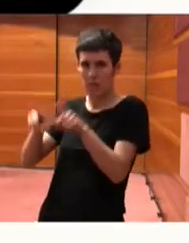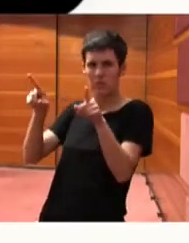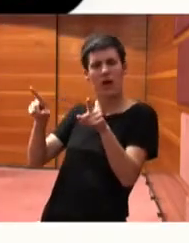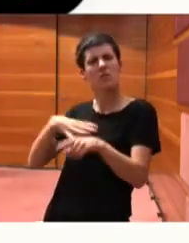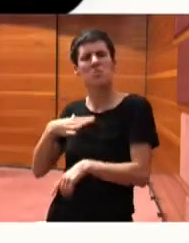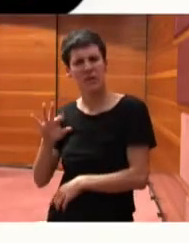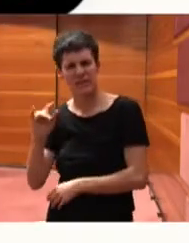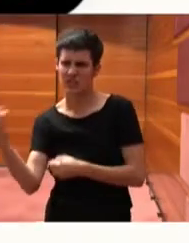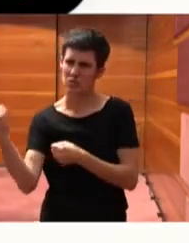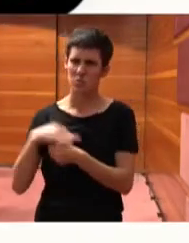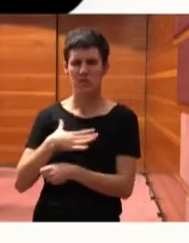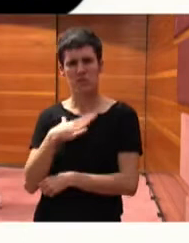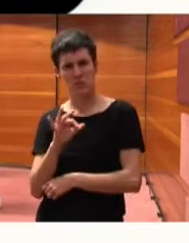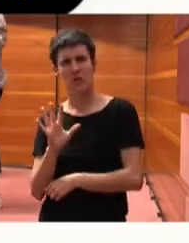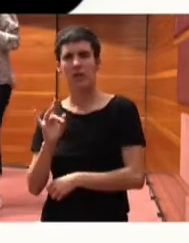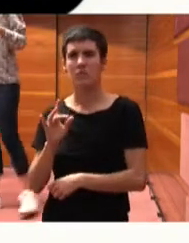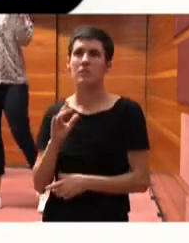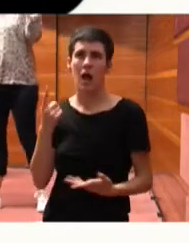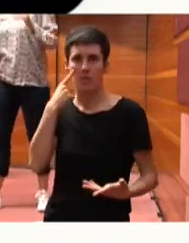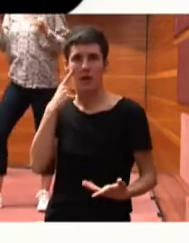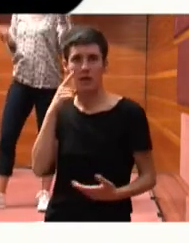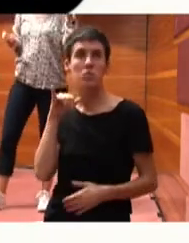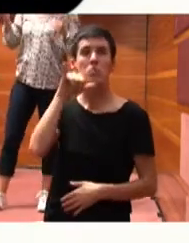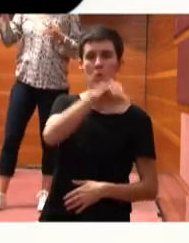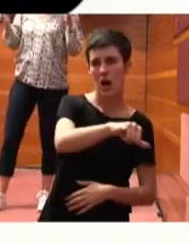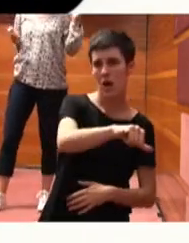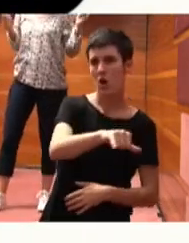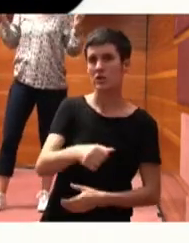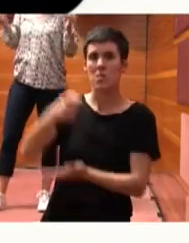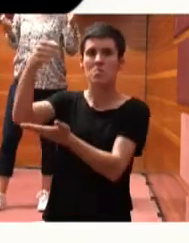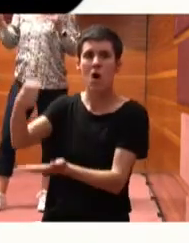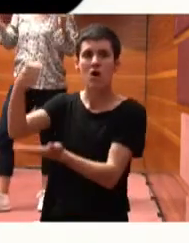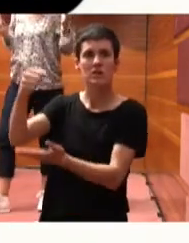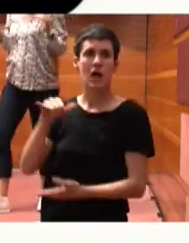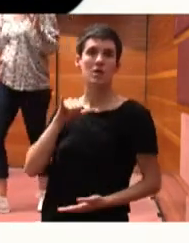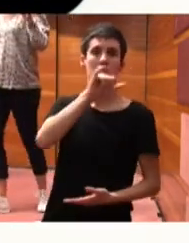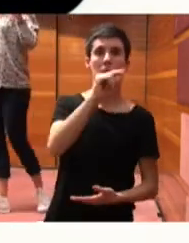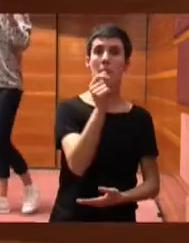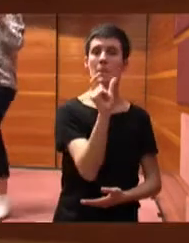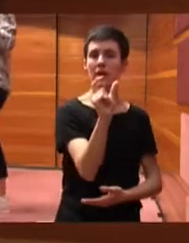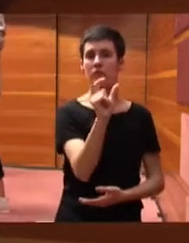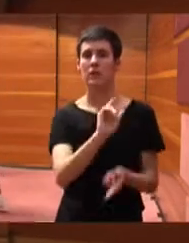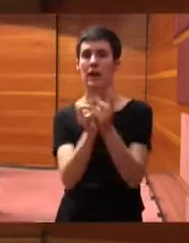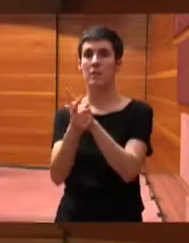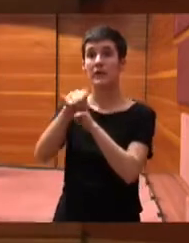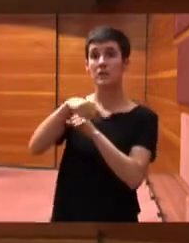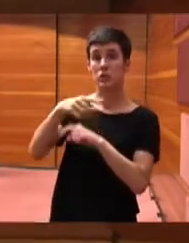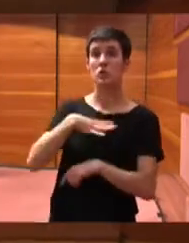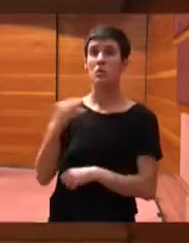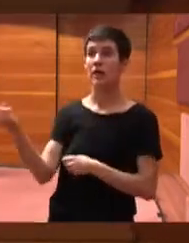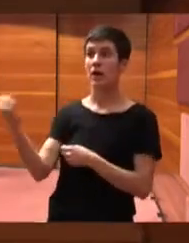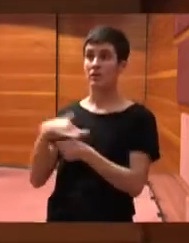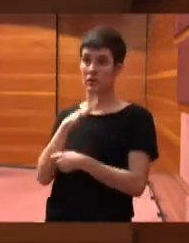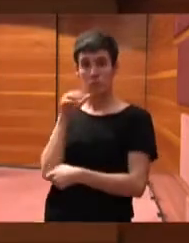sí, ¿no? Vale, pues los vuelos. La bolsa fluctúa, tal, los precios de los vuelos, para cambiarlos o no, puede que me esté afectando por